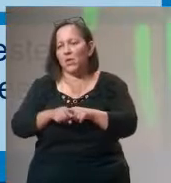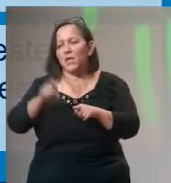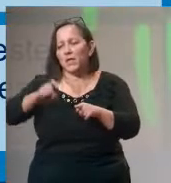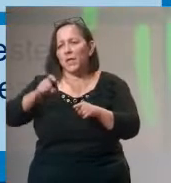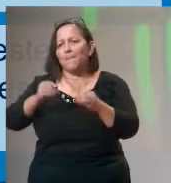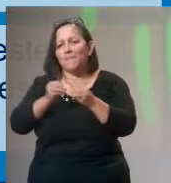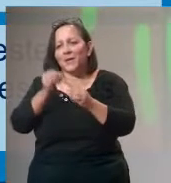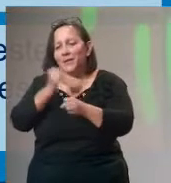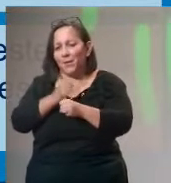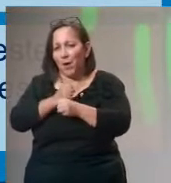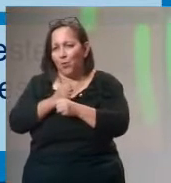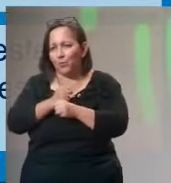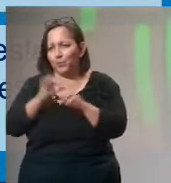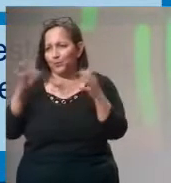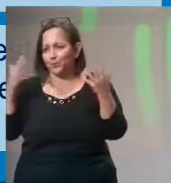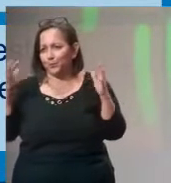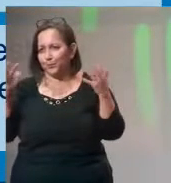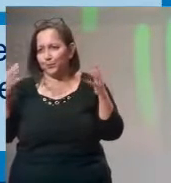trabajo. Muchas gracias.